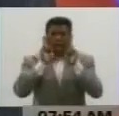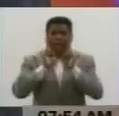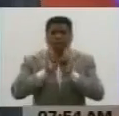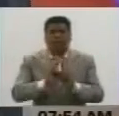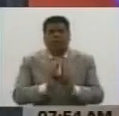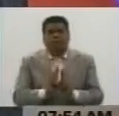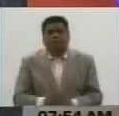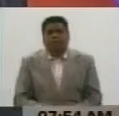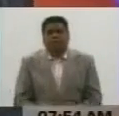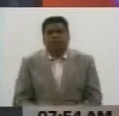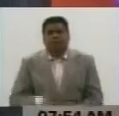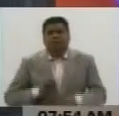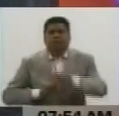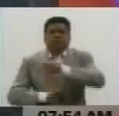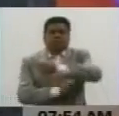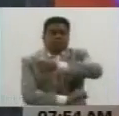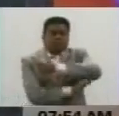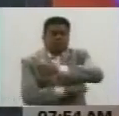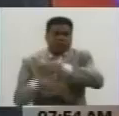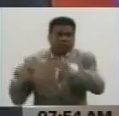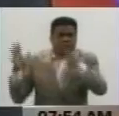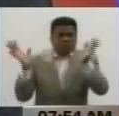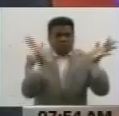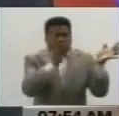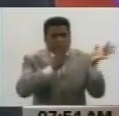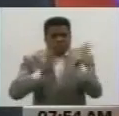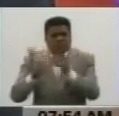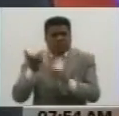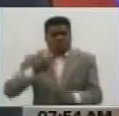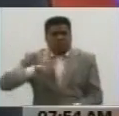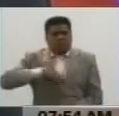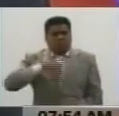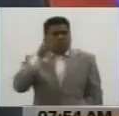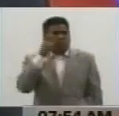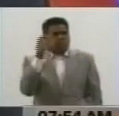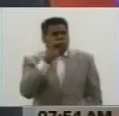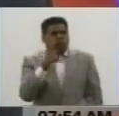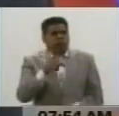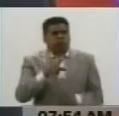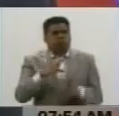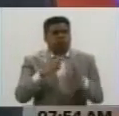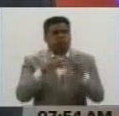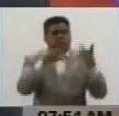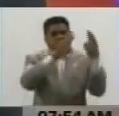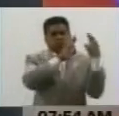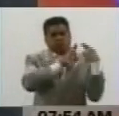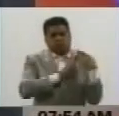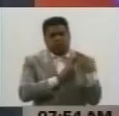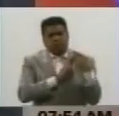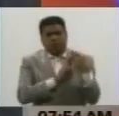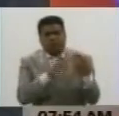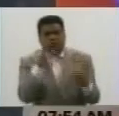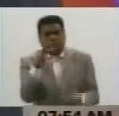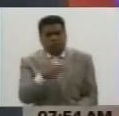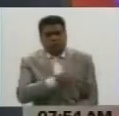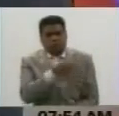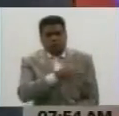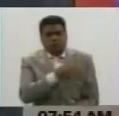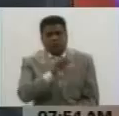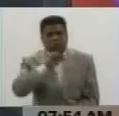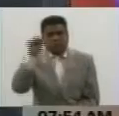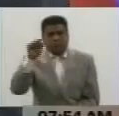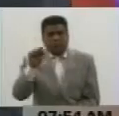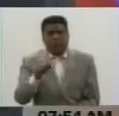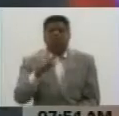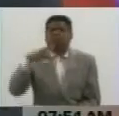sean sustentables con nuestro ambiente, es que nosotros buscamos ejercer esa responsabilidad ecosocialista. Pero necesitamos los recursos minerales, los necesitamos